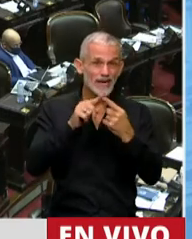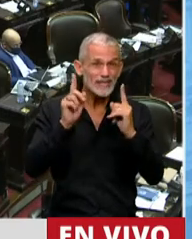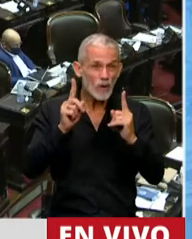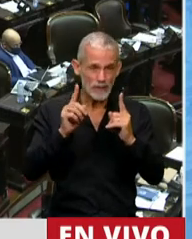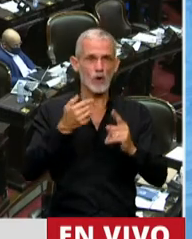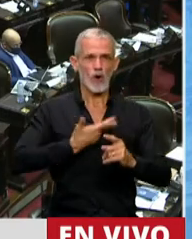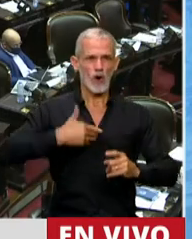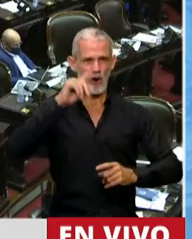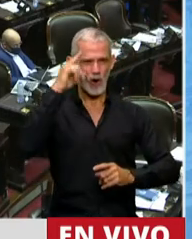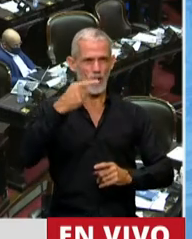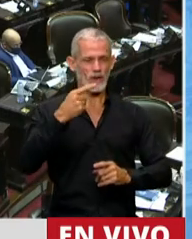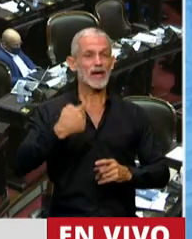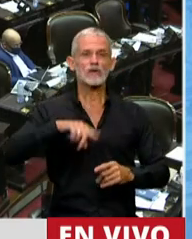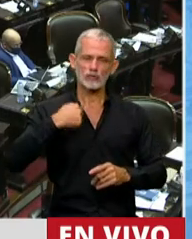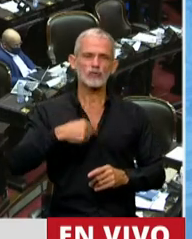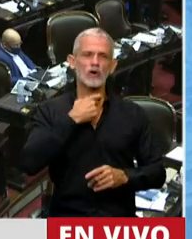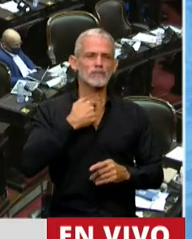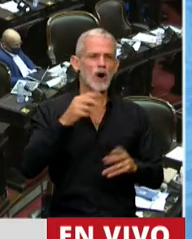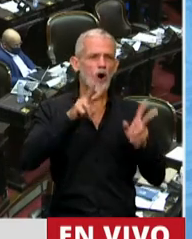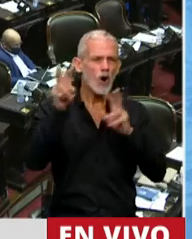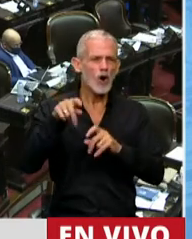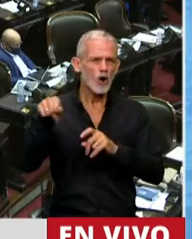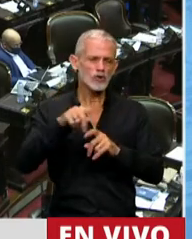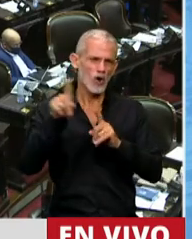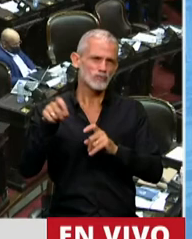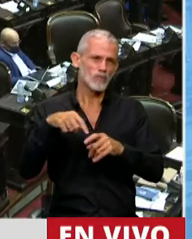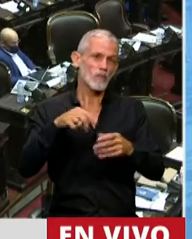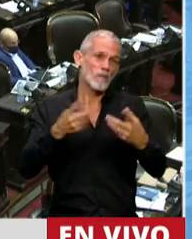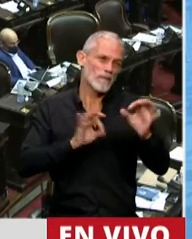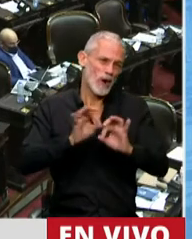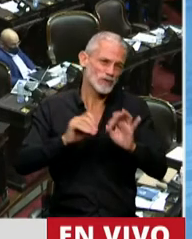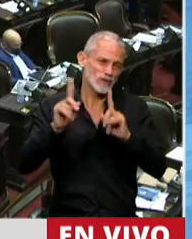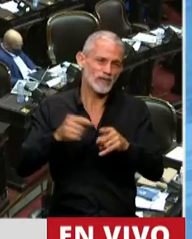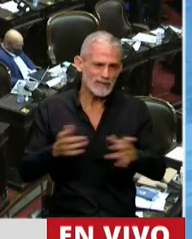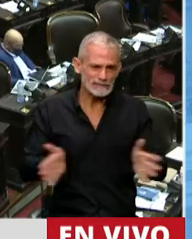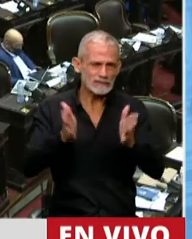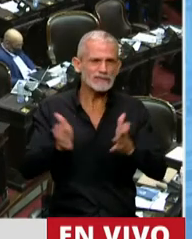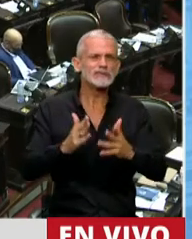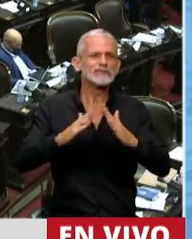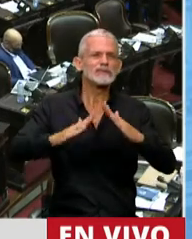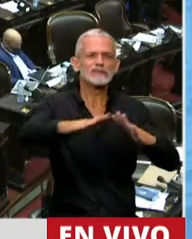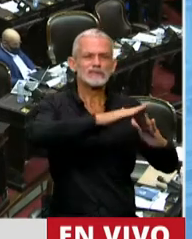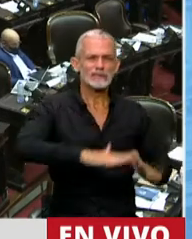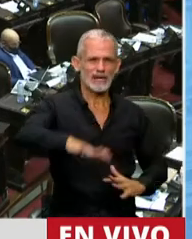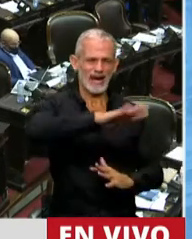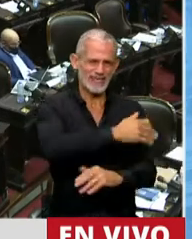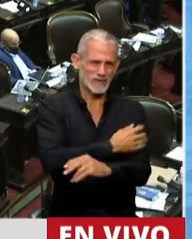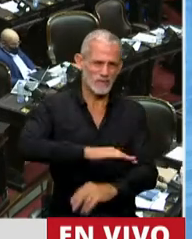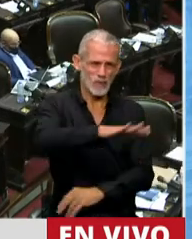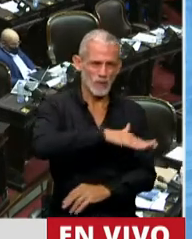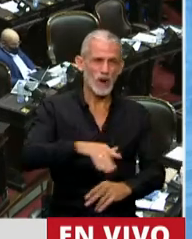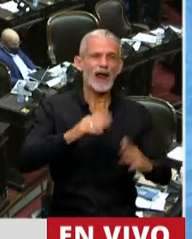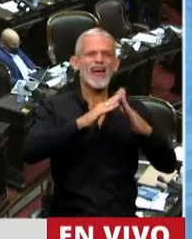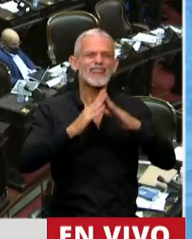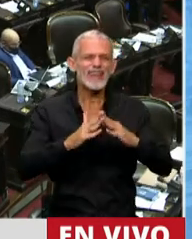del gobierno, tenemos que tratar otros proyectos que también incentiven las viviendas populares. El proyecto de techo,